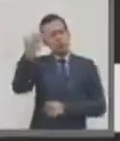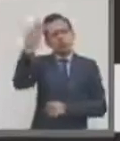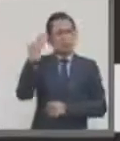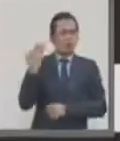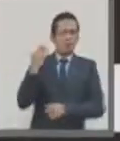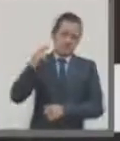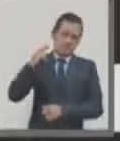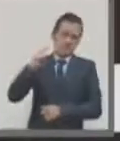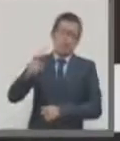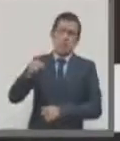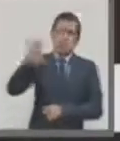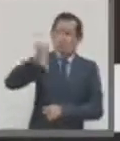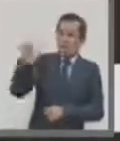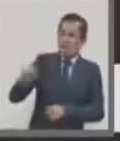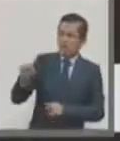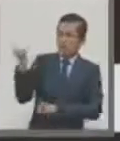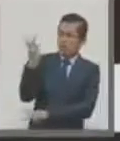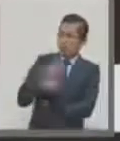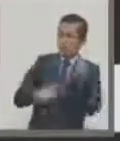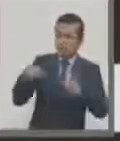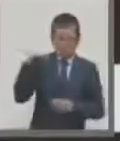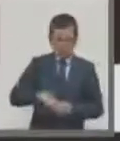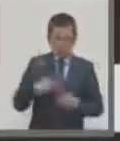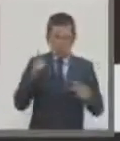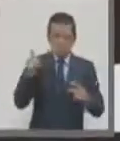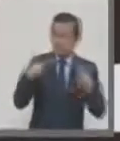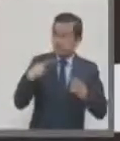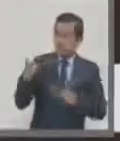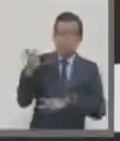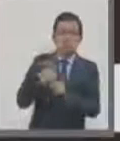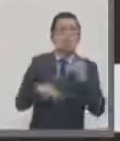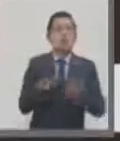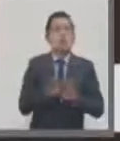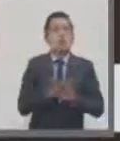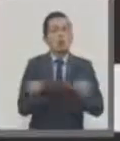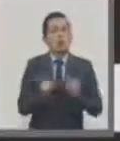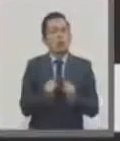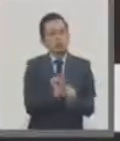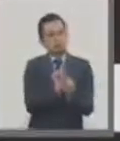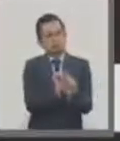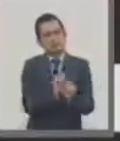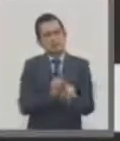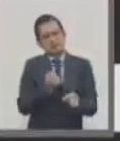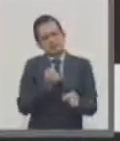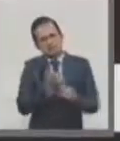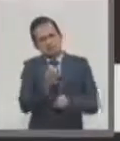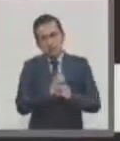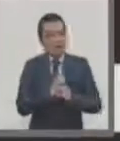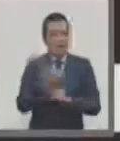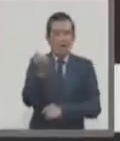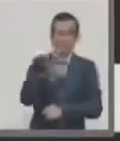estas tierras como esclavos, fueron secuestrados de sus lugares de origen y traídos por la fuerza.